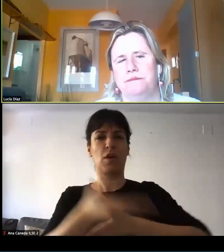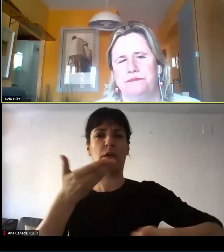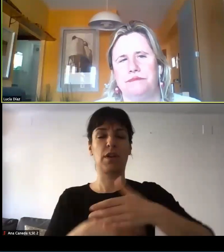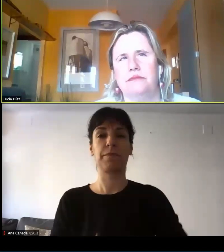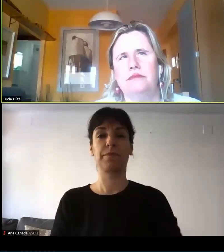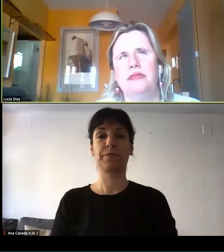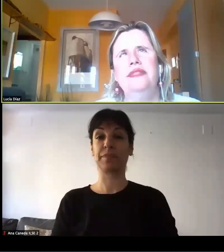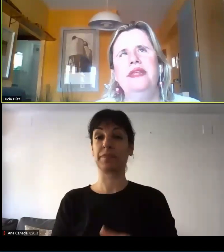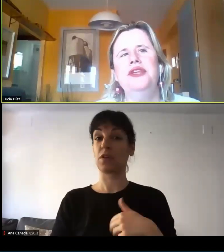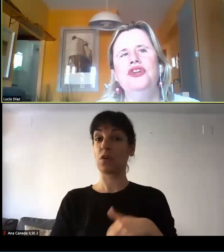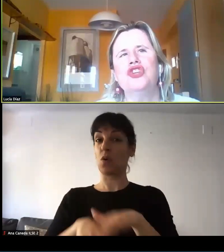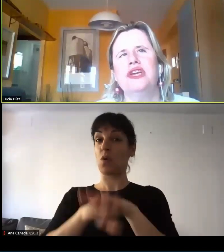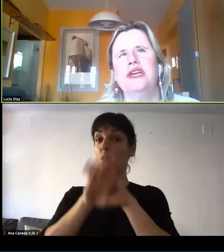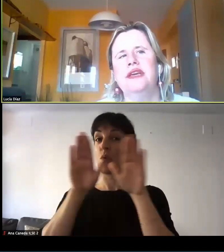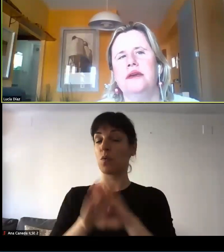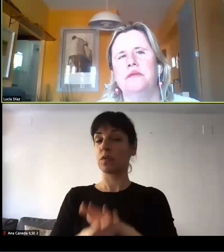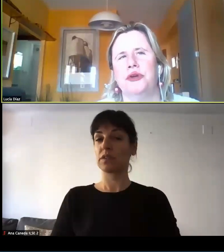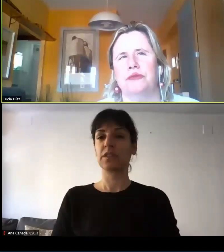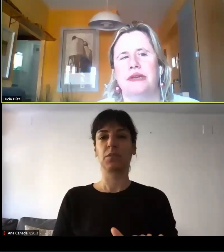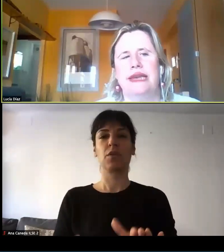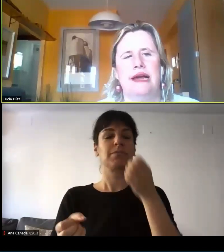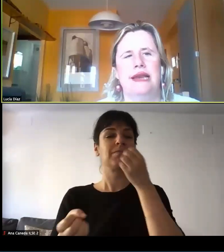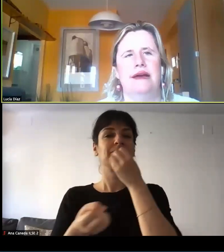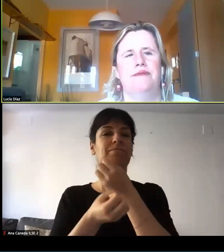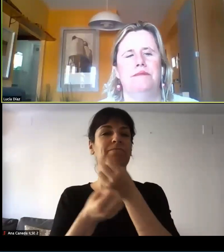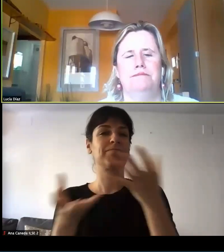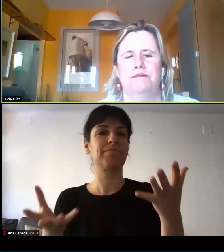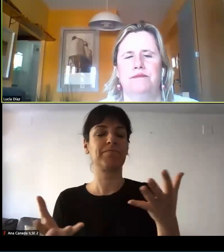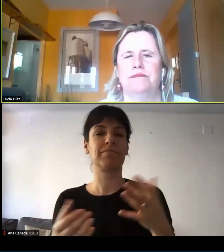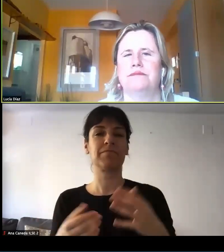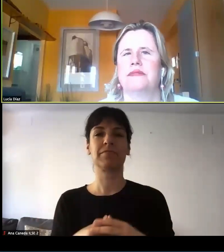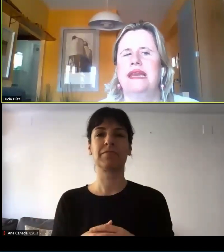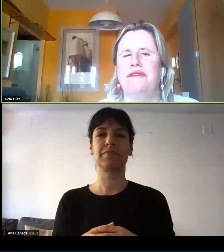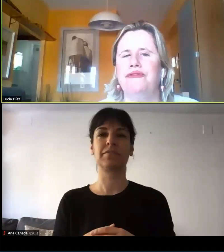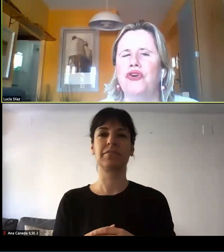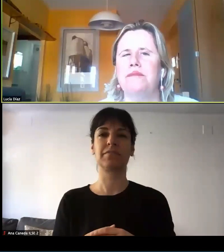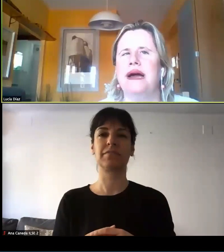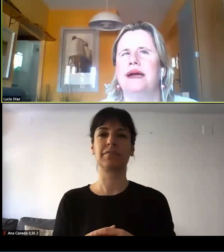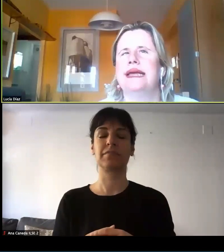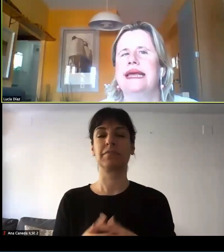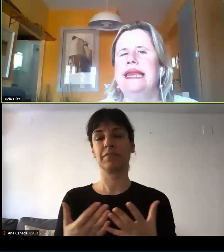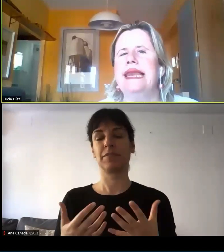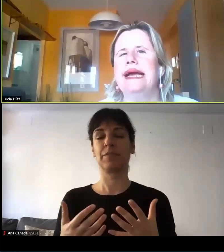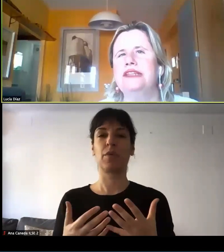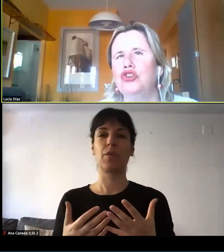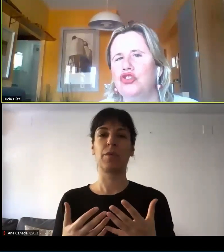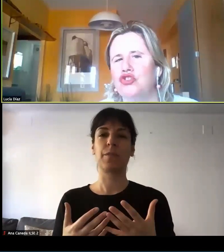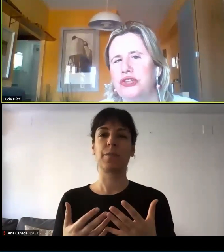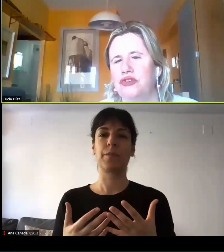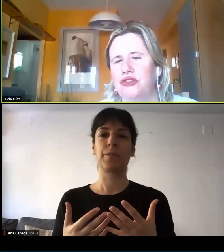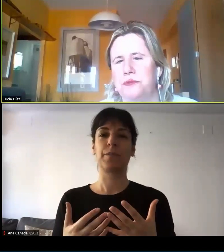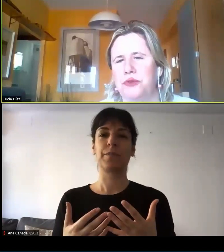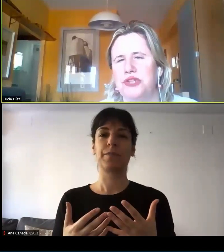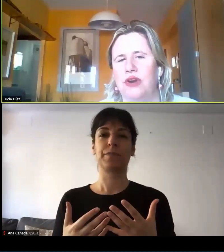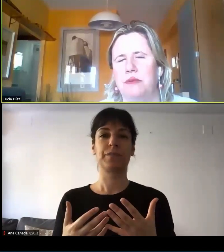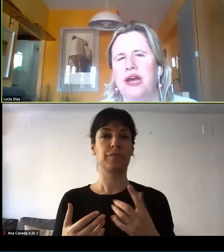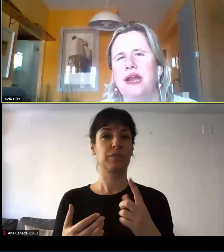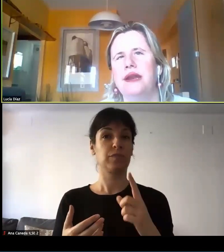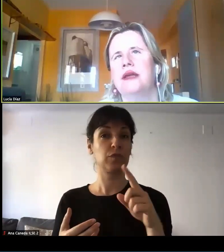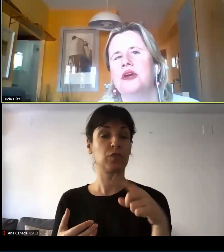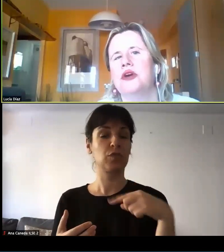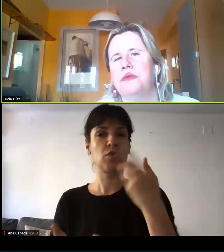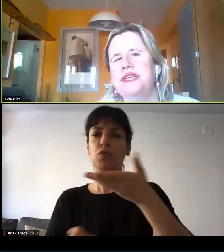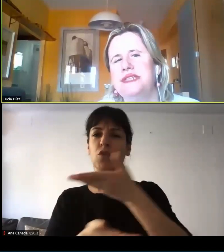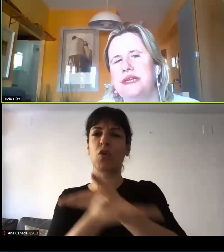último, deciros que, bueno, la forma en la que todos y todas podéis